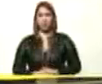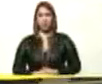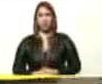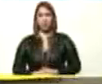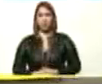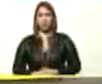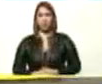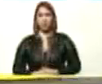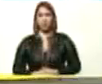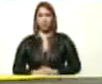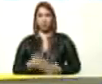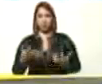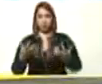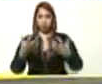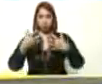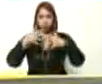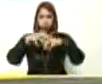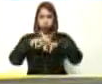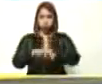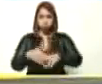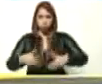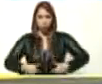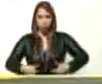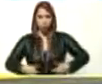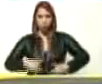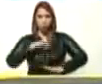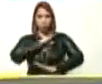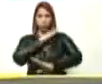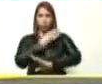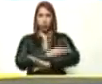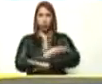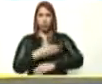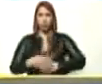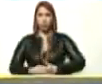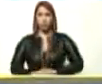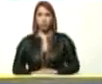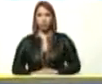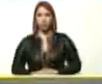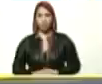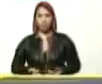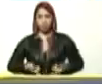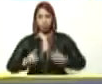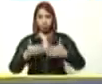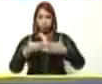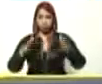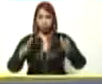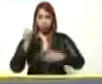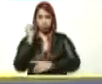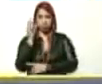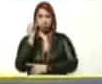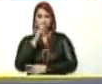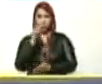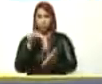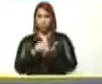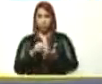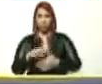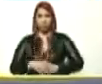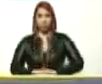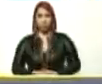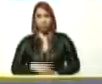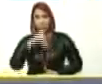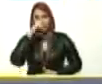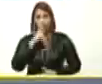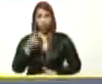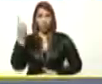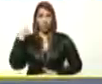unamos esfuerzos unamos esfuerzos unamos que se active la asamblea nacional y si el año